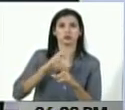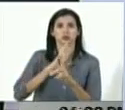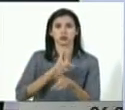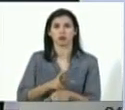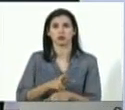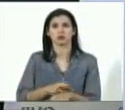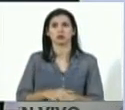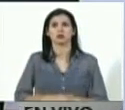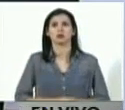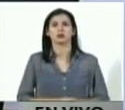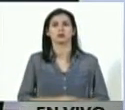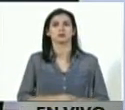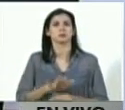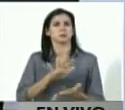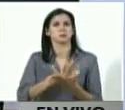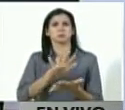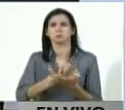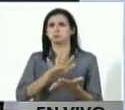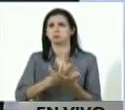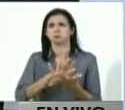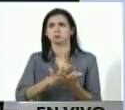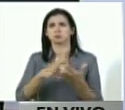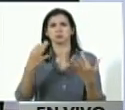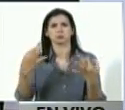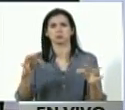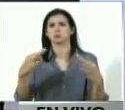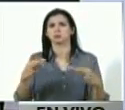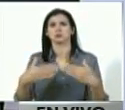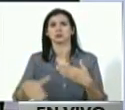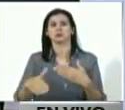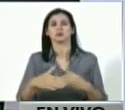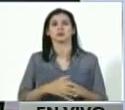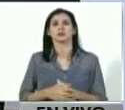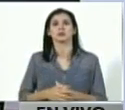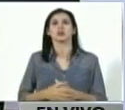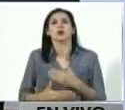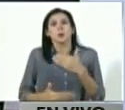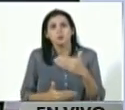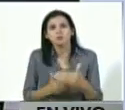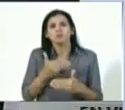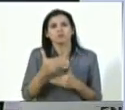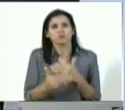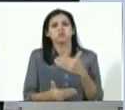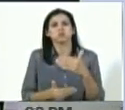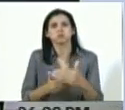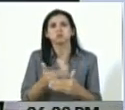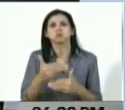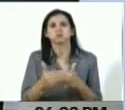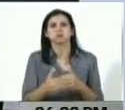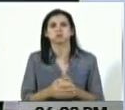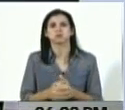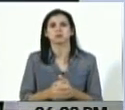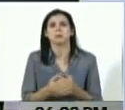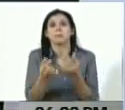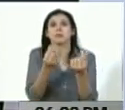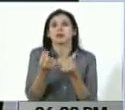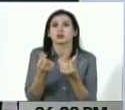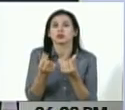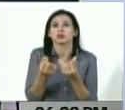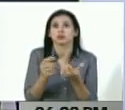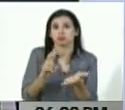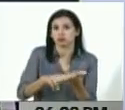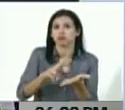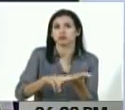en la estabilidad y recuperación progresiva de precios